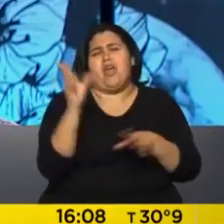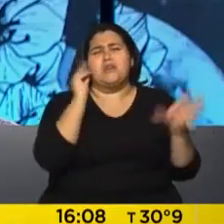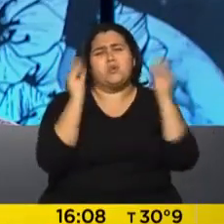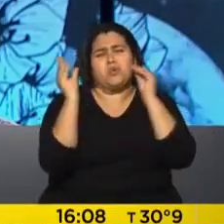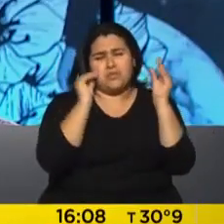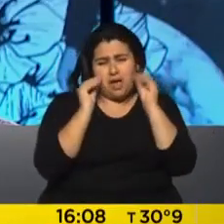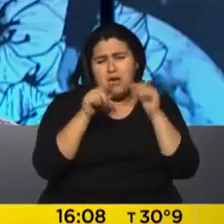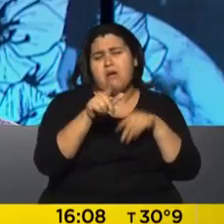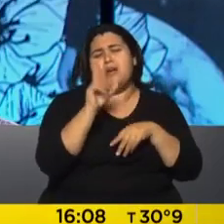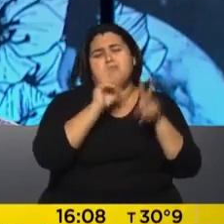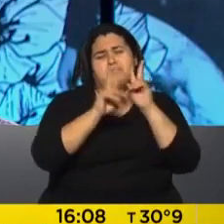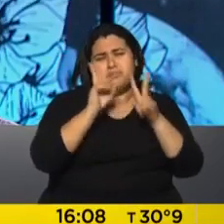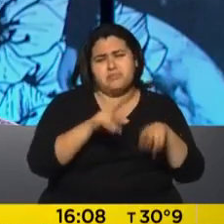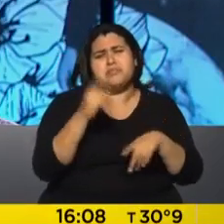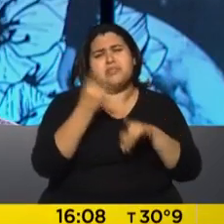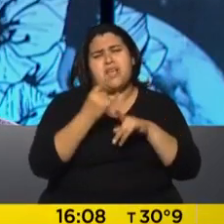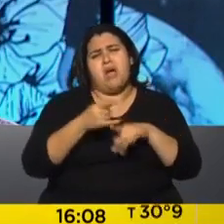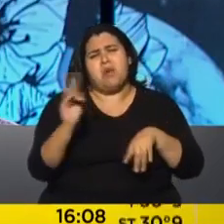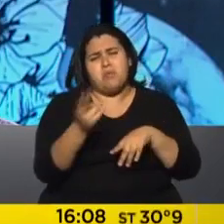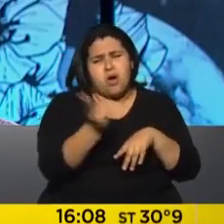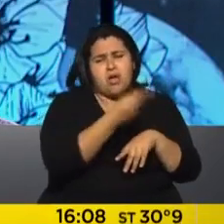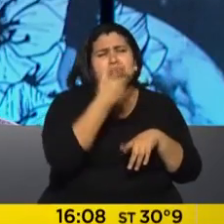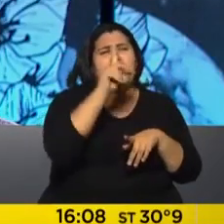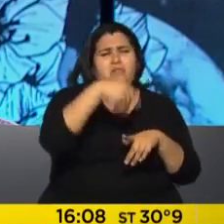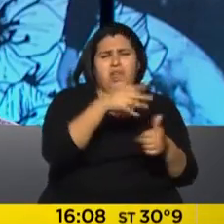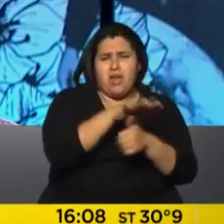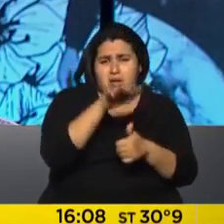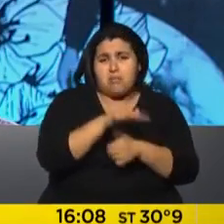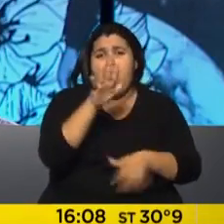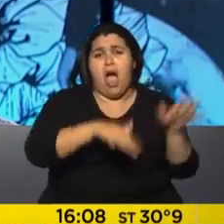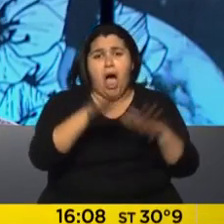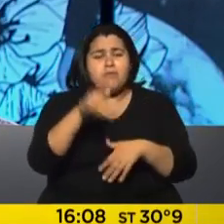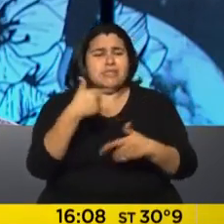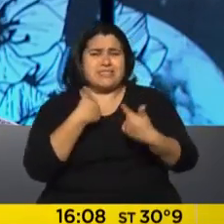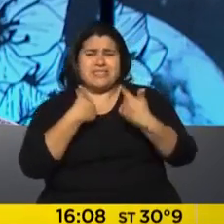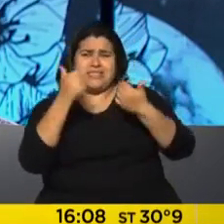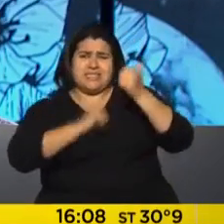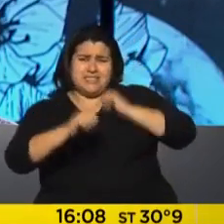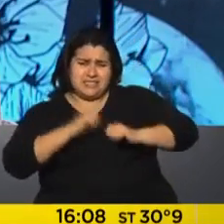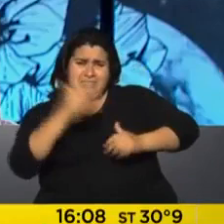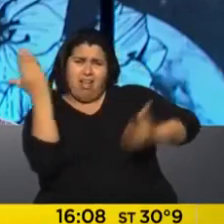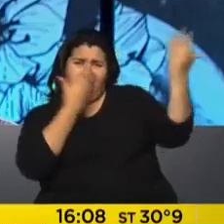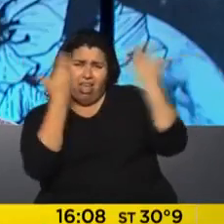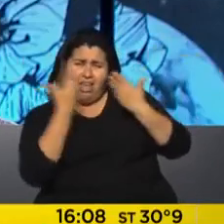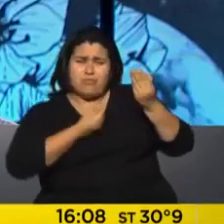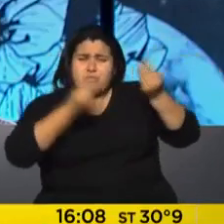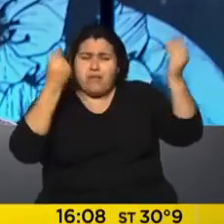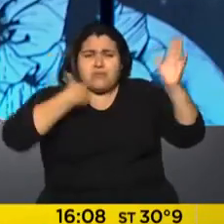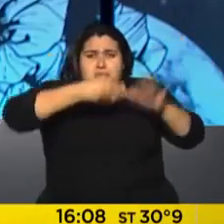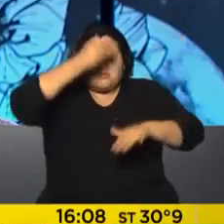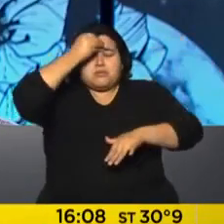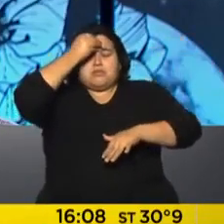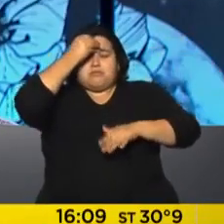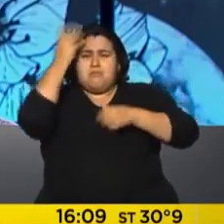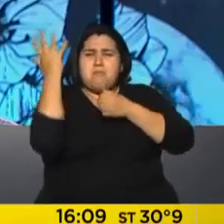respecto a las muertes por violencia de género, a las no muertes y a los daños que quedan, que son a veces peores, pueden